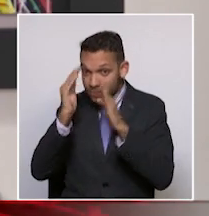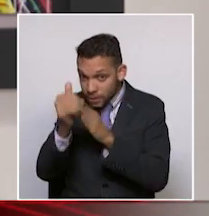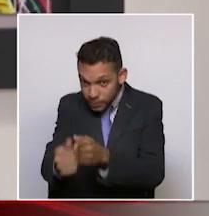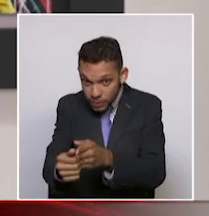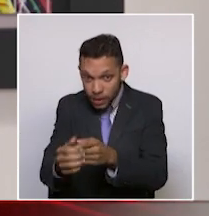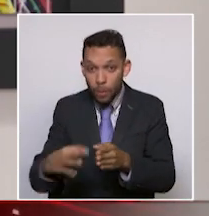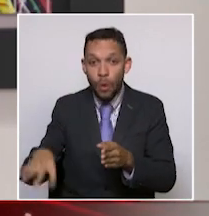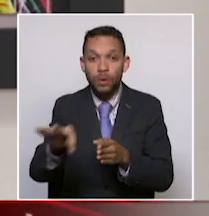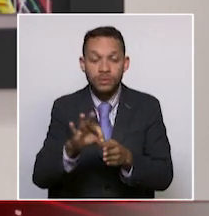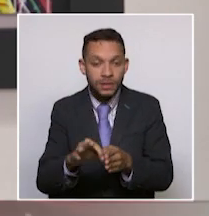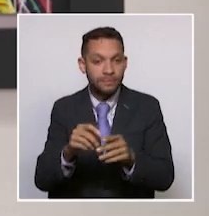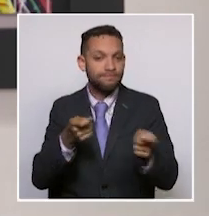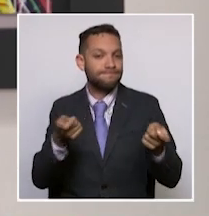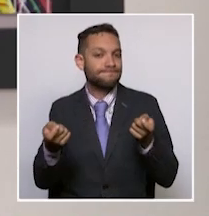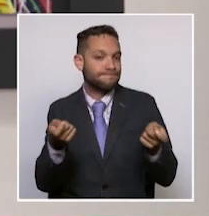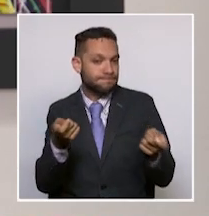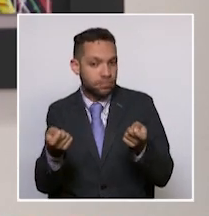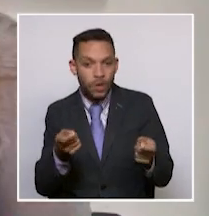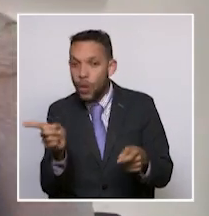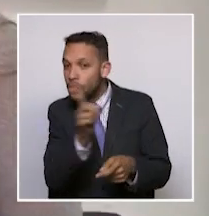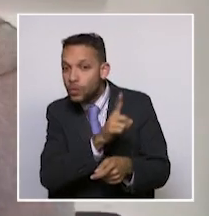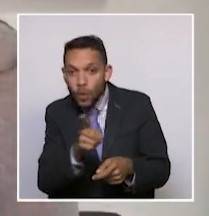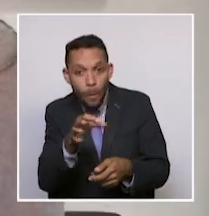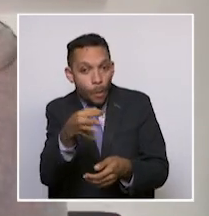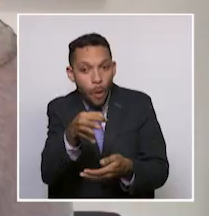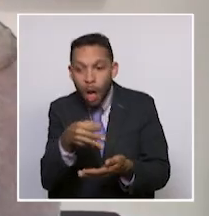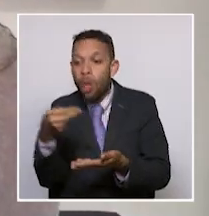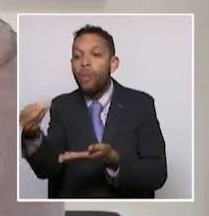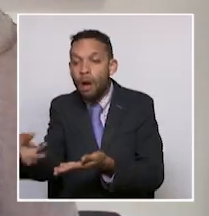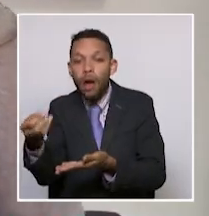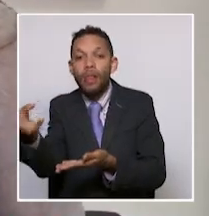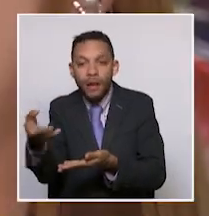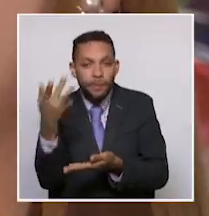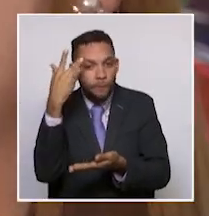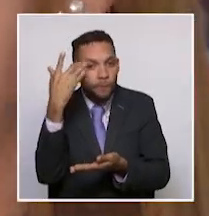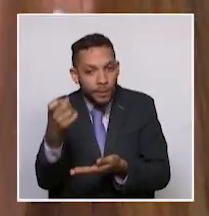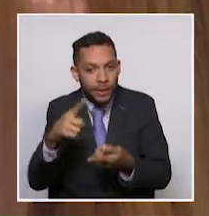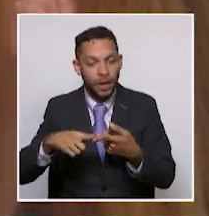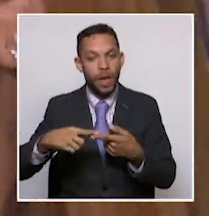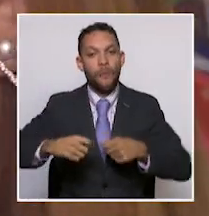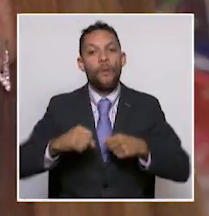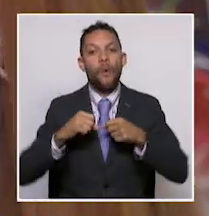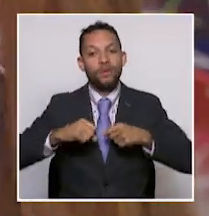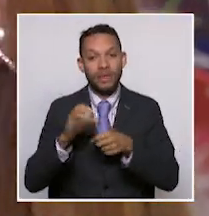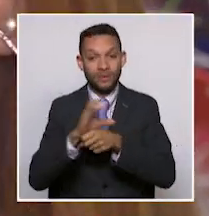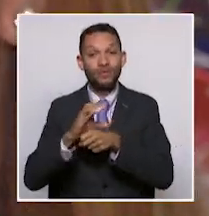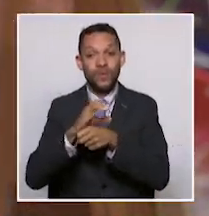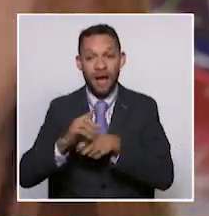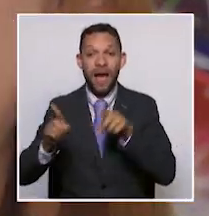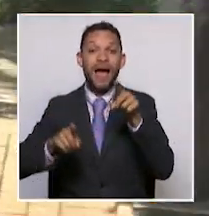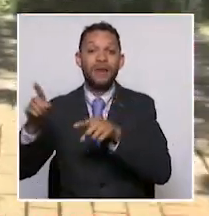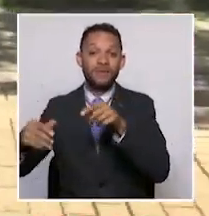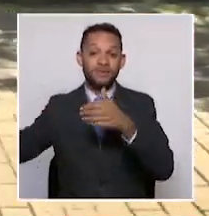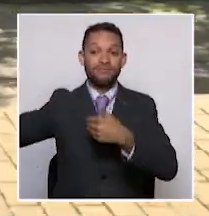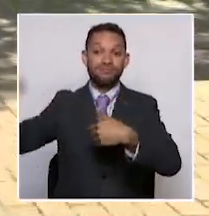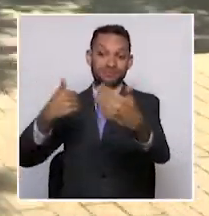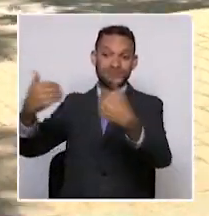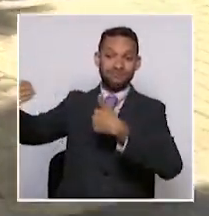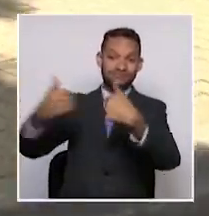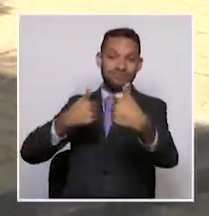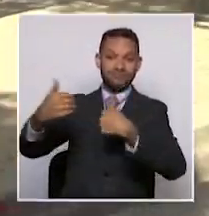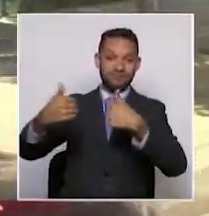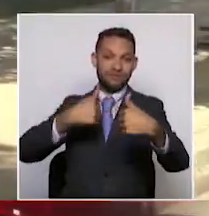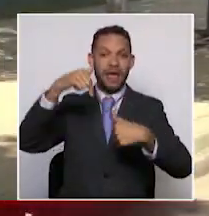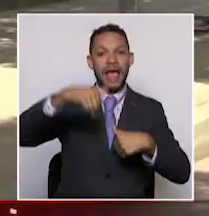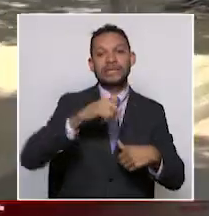enrutamos en el término de no dar limosna. Luego de la intervención en el Bronx, en Bogotá, muchos de los habitantes de calle que allí pernotaban llegaron a